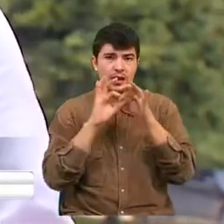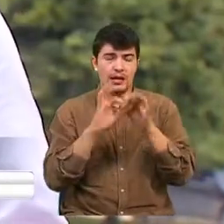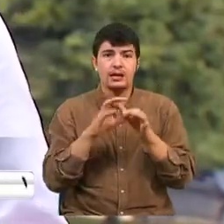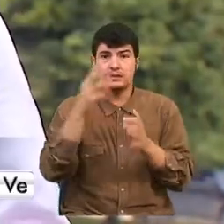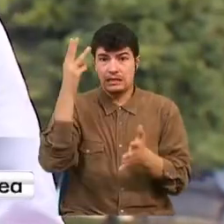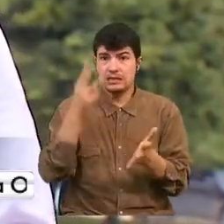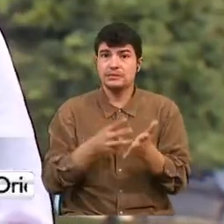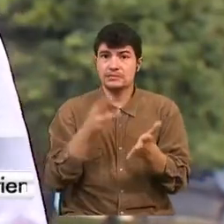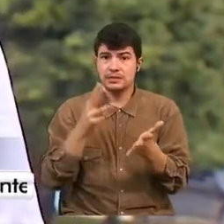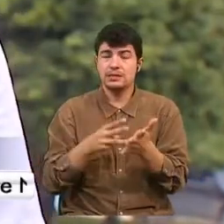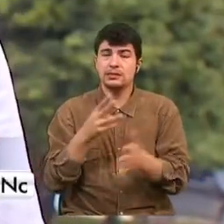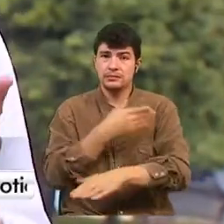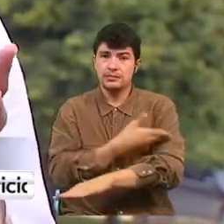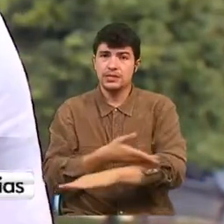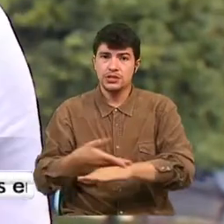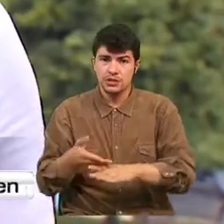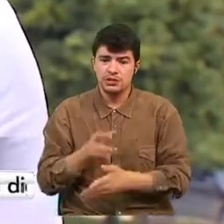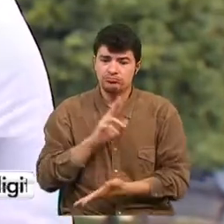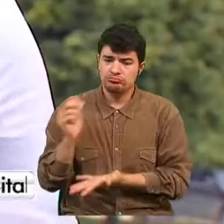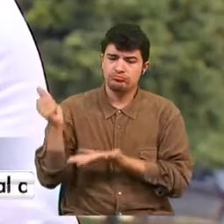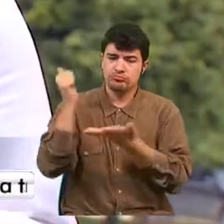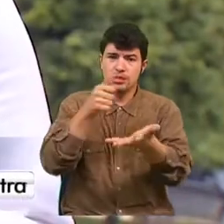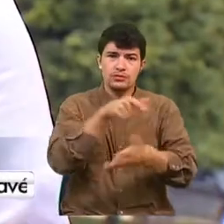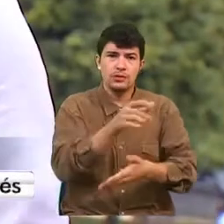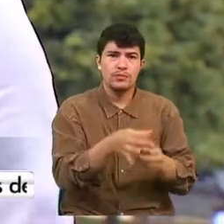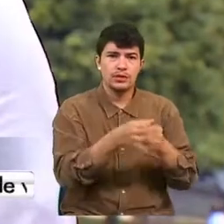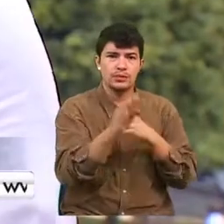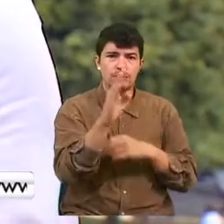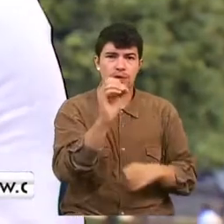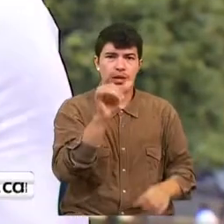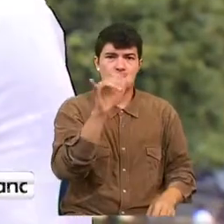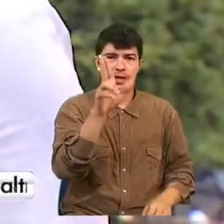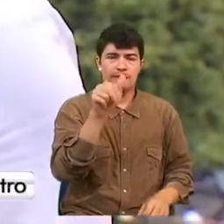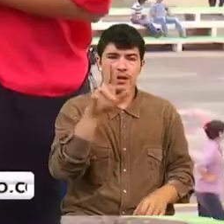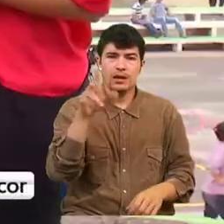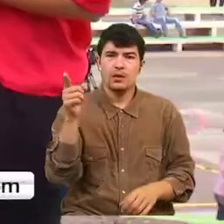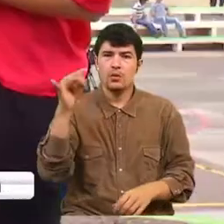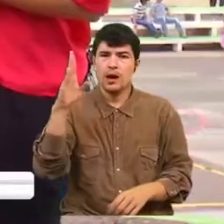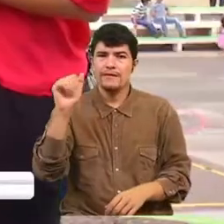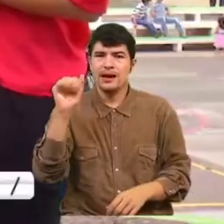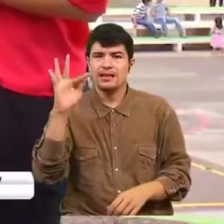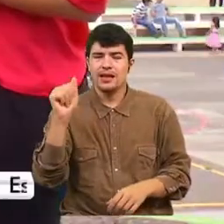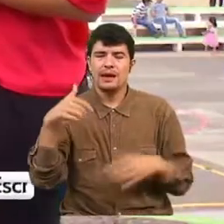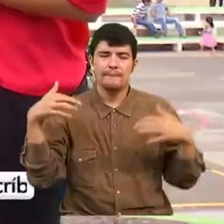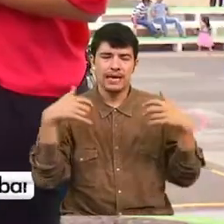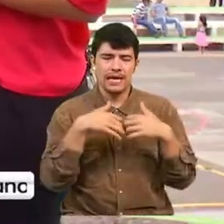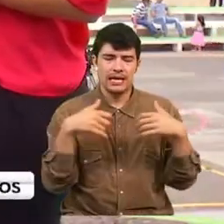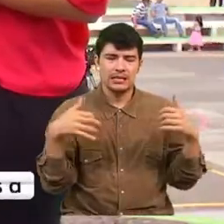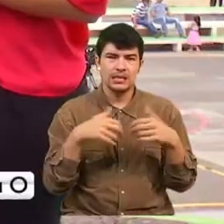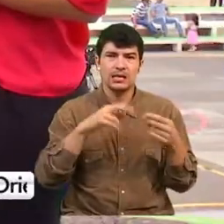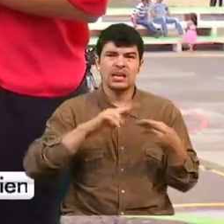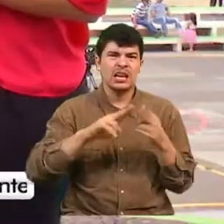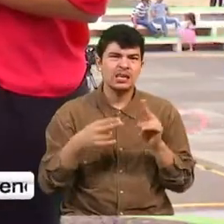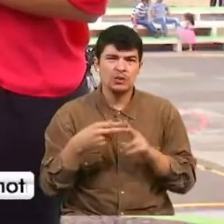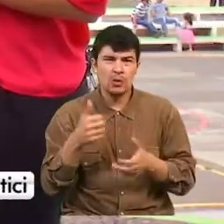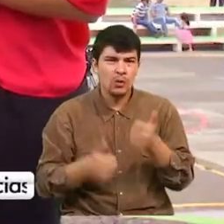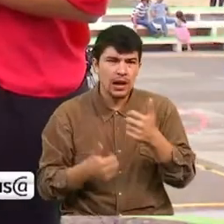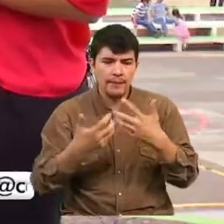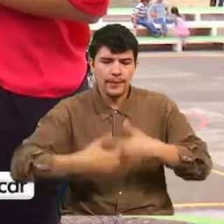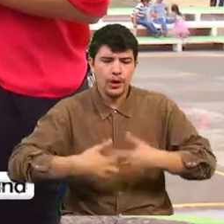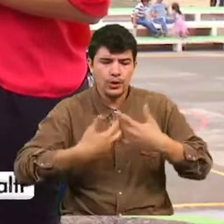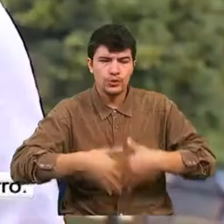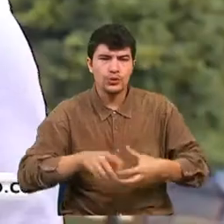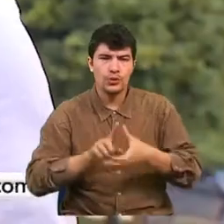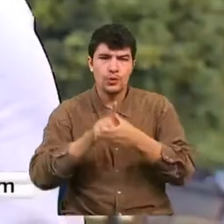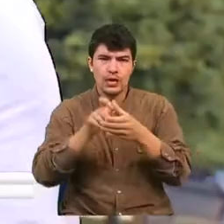3 mil millones de pesos con el municipio de Bolívar, con el municipio de Guabatá y con el municipio de Vélez, en lo que tiene que ver con la producción de